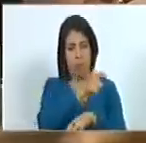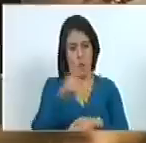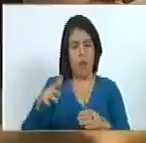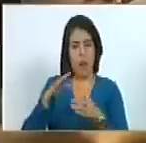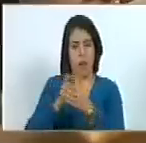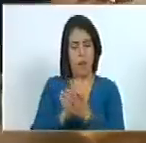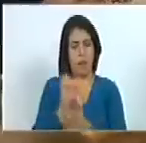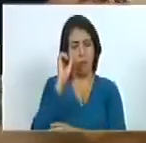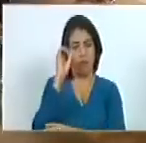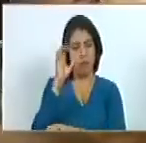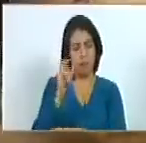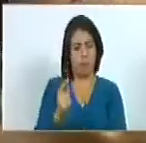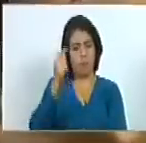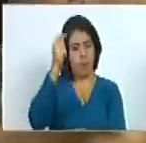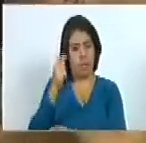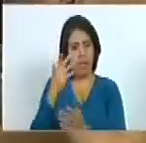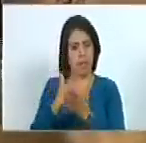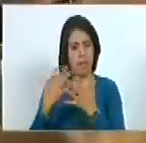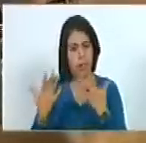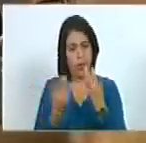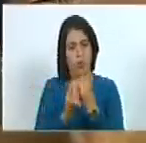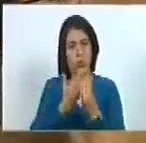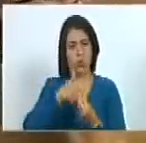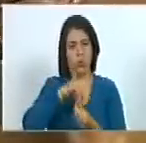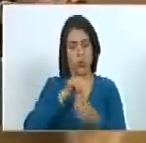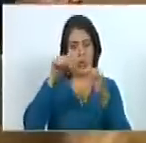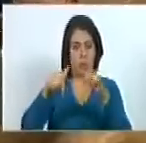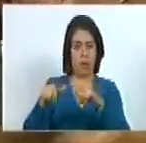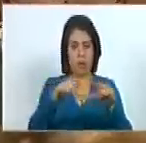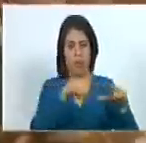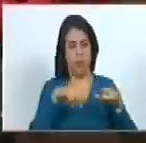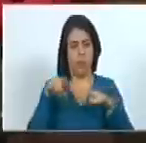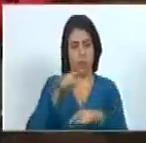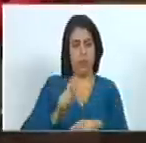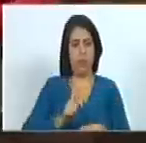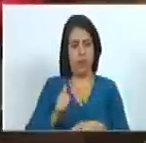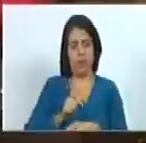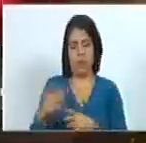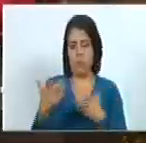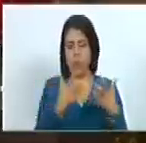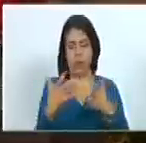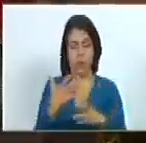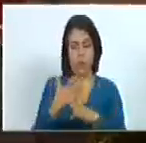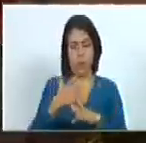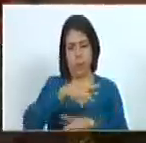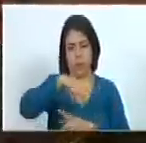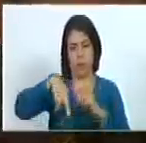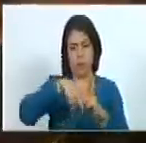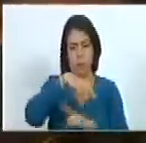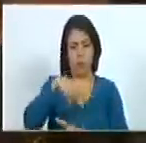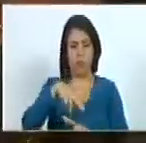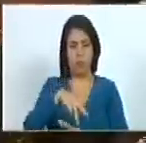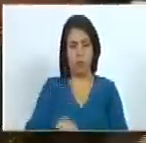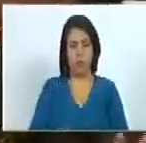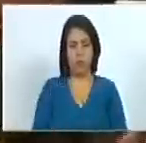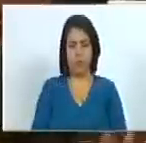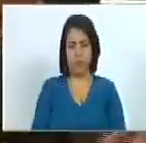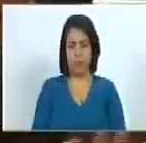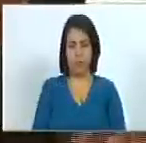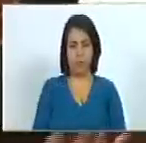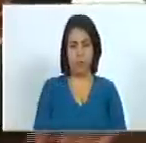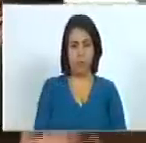compañero parlamentario que siempre estará con nosotros en estos espacios y en cualquiera de las batallas que la revolución demande.